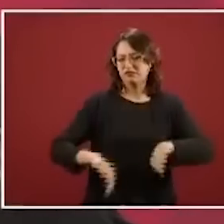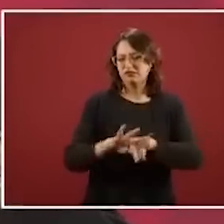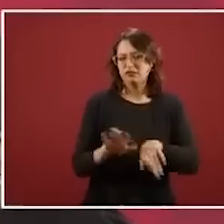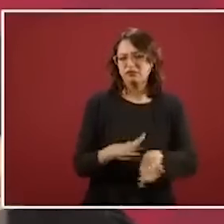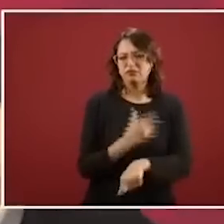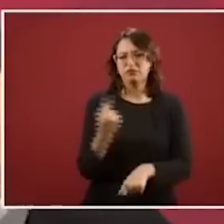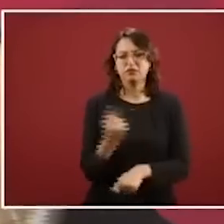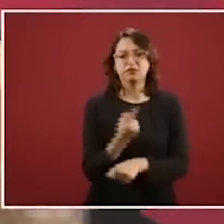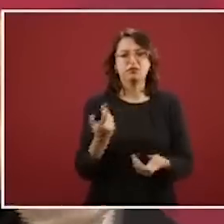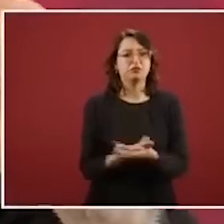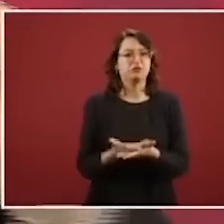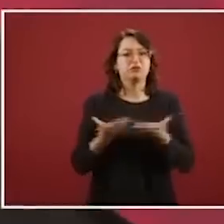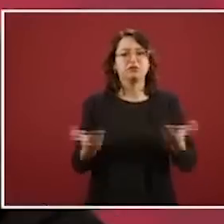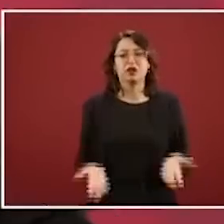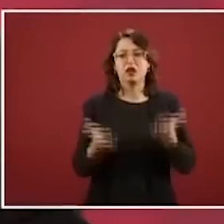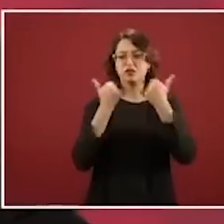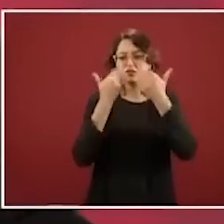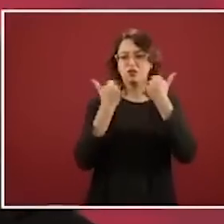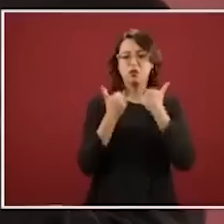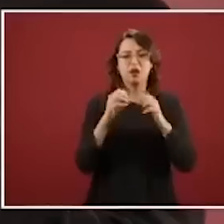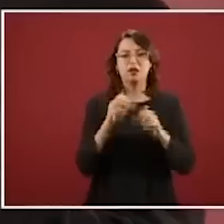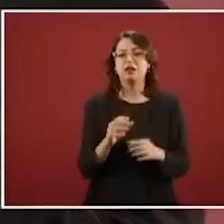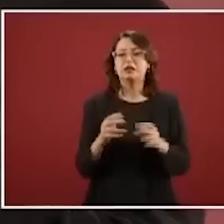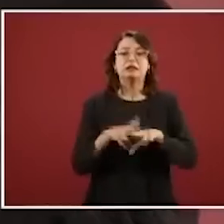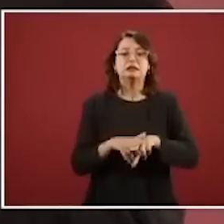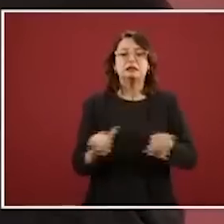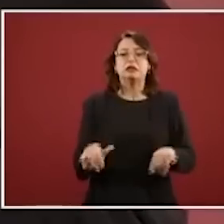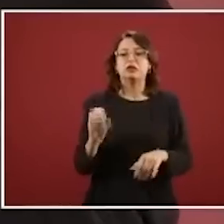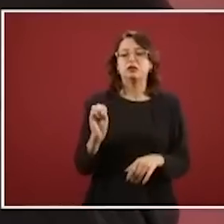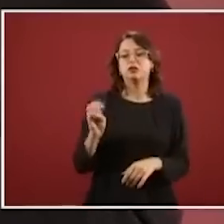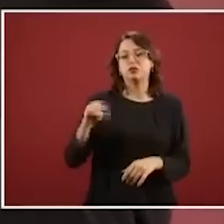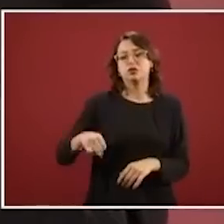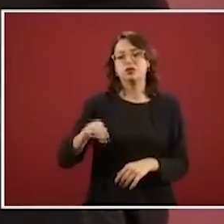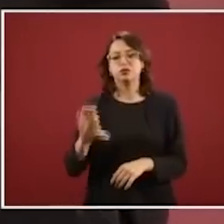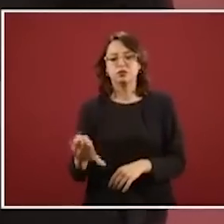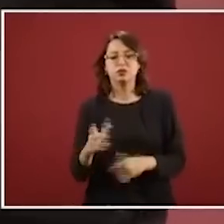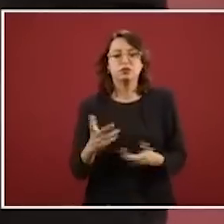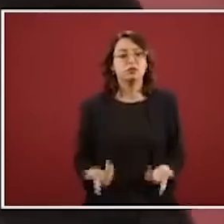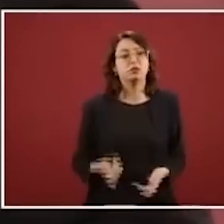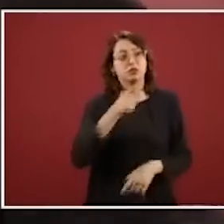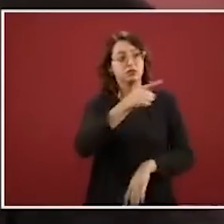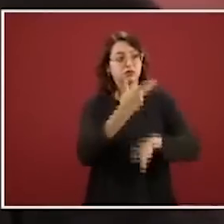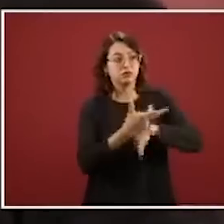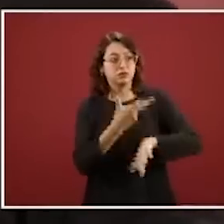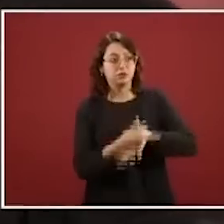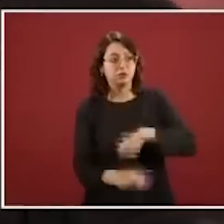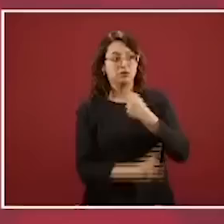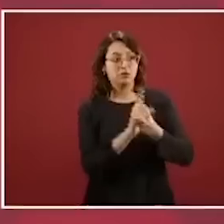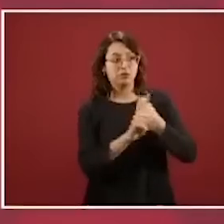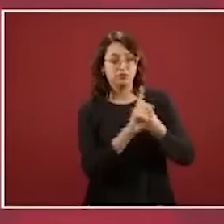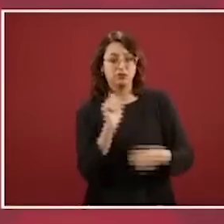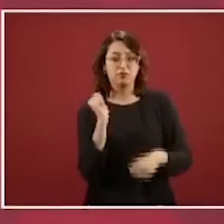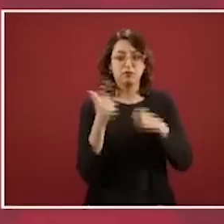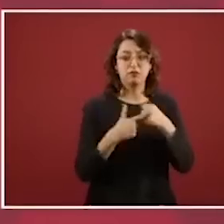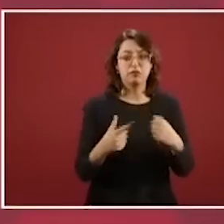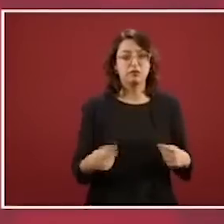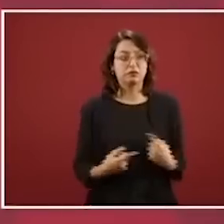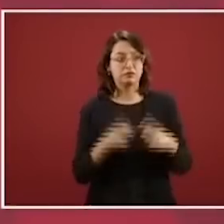hay paneles, ni siquiera en la Organización Mundial del Comercio. Si tú tienes una diferencia con Estados Unidos hoy,